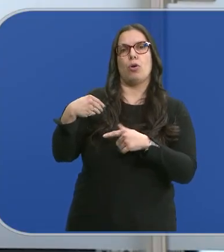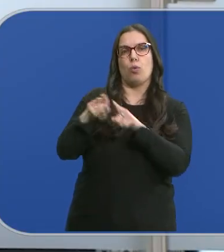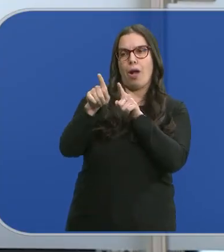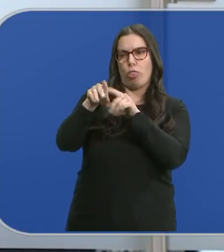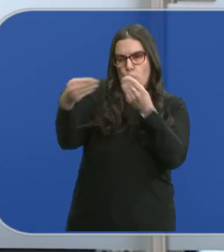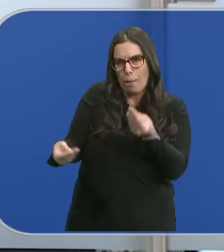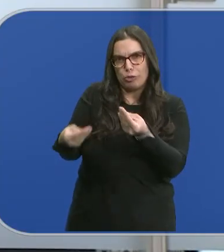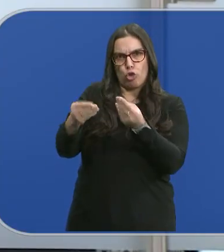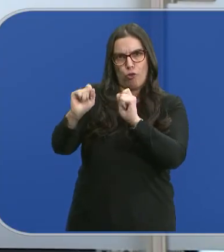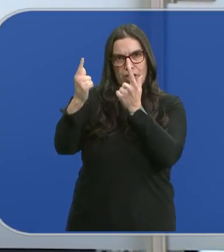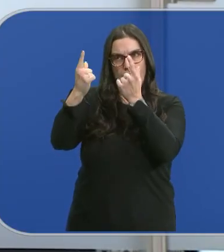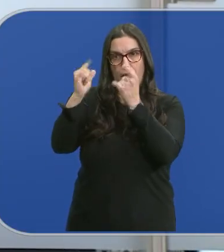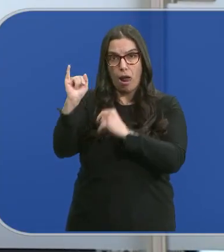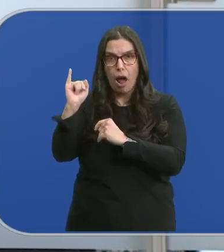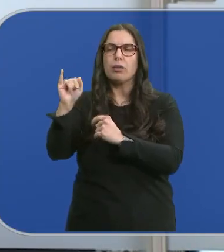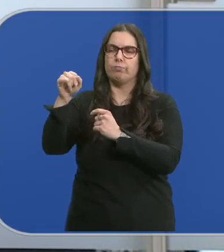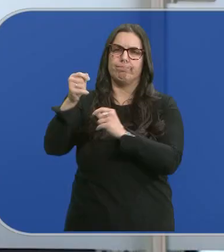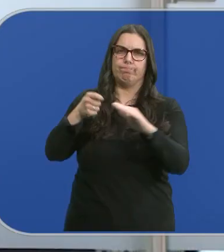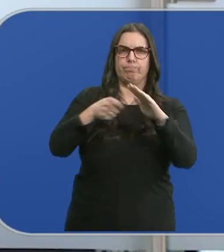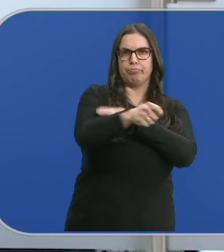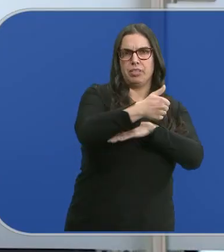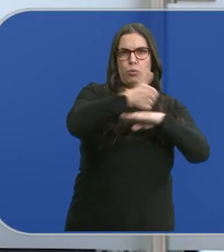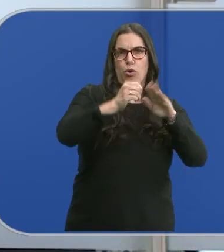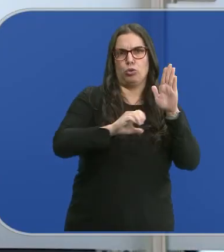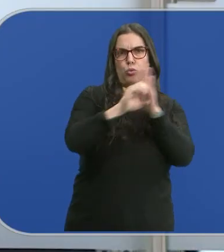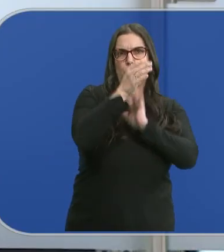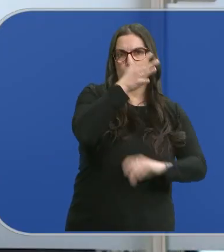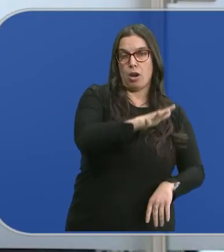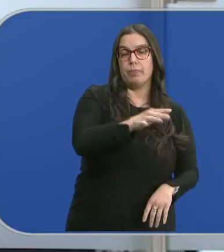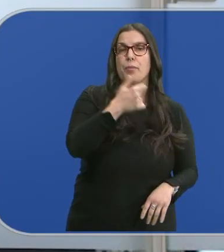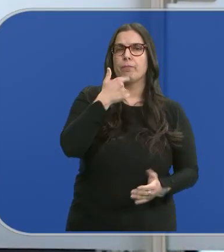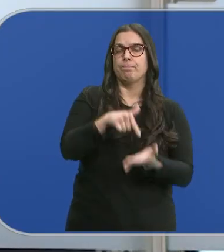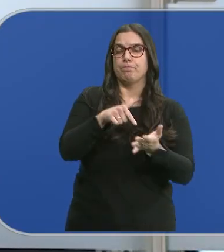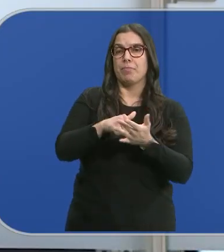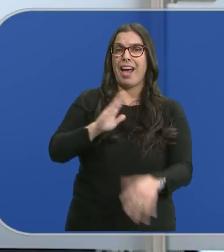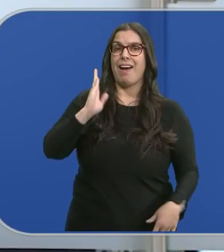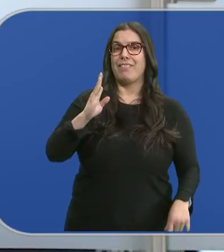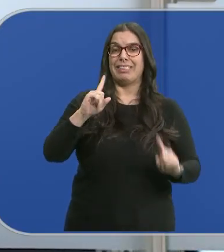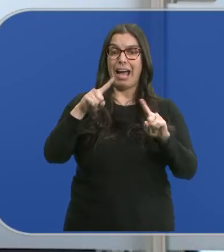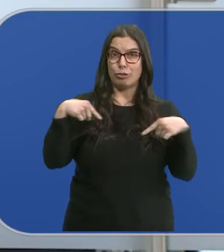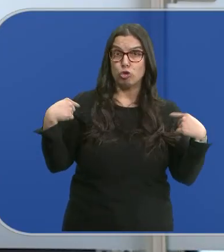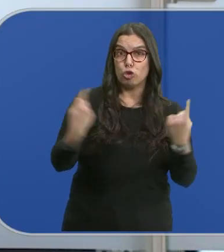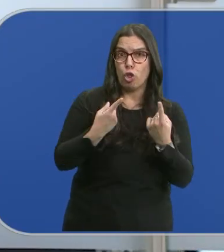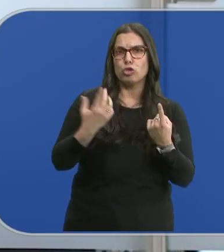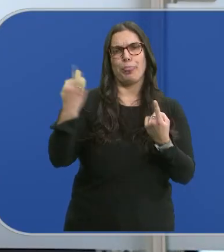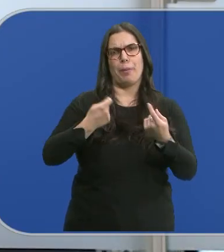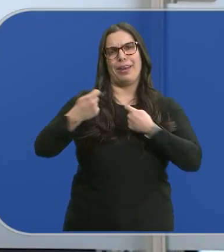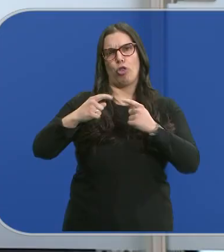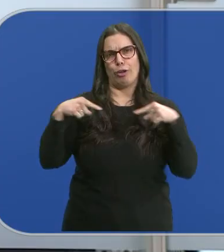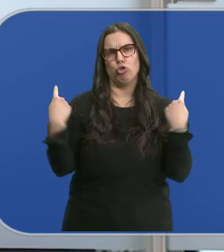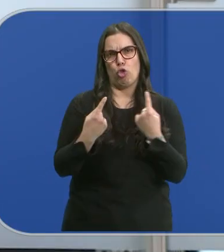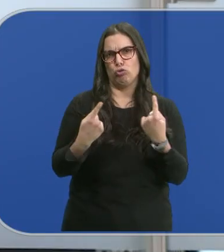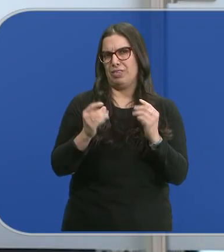administrativo, documento formal ante el Tribunal Constitucional. Ha reivindicado que lo que afecta a todos debería negociarse